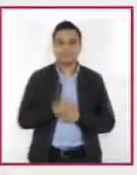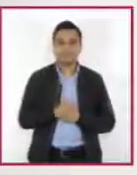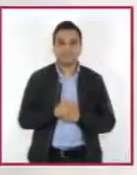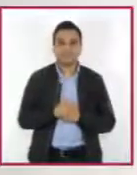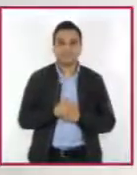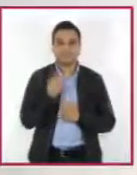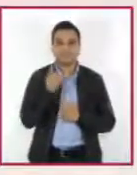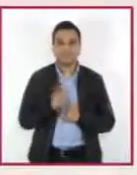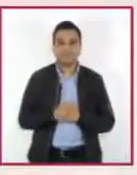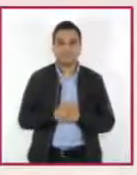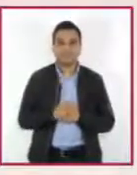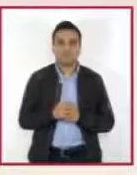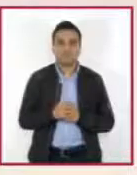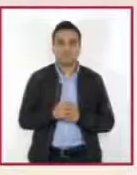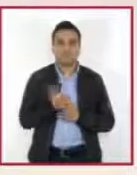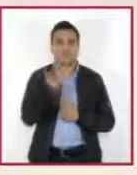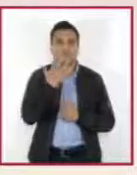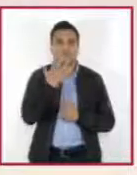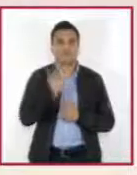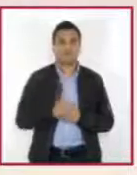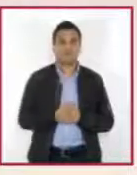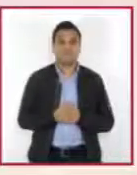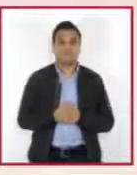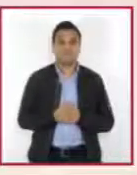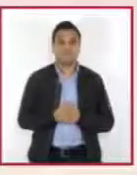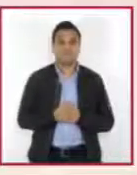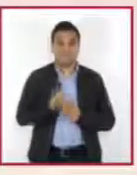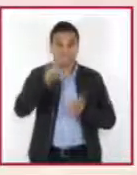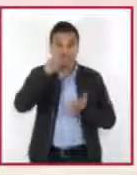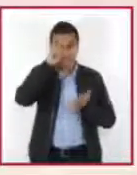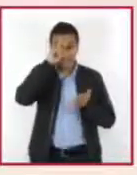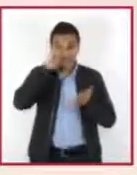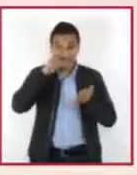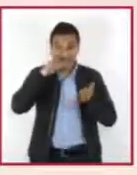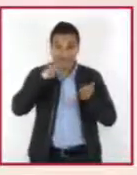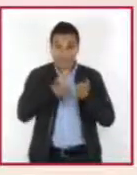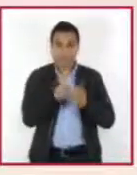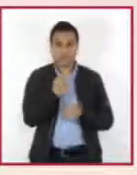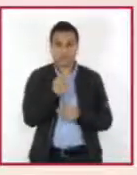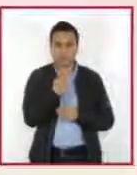4 y 1. Son 5. Yo creo que